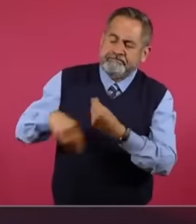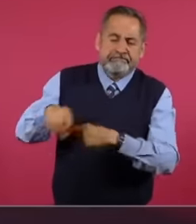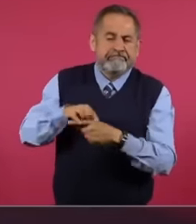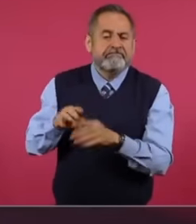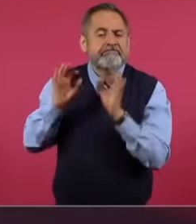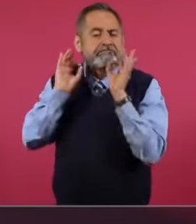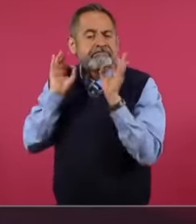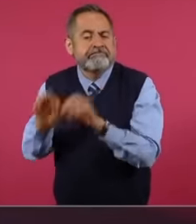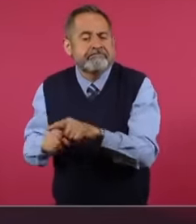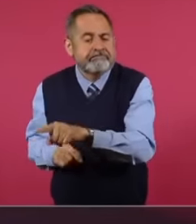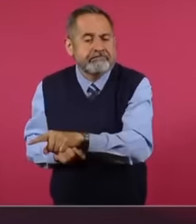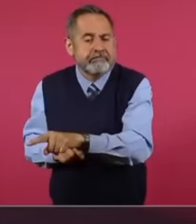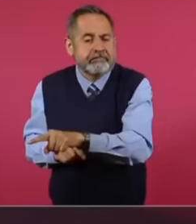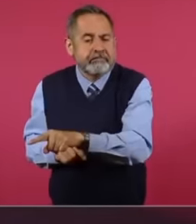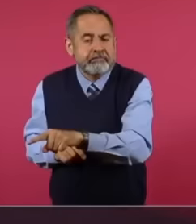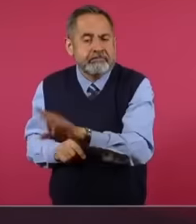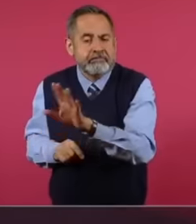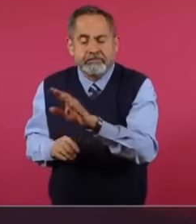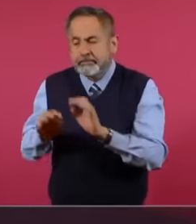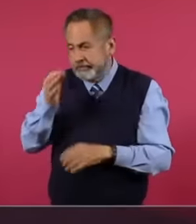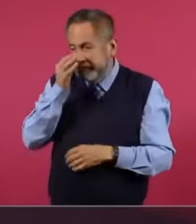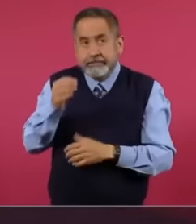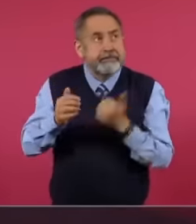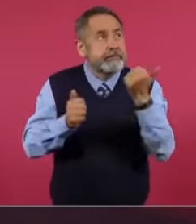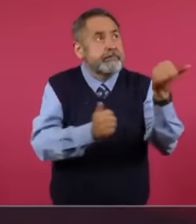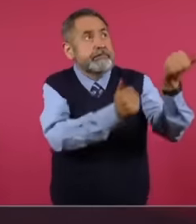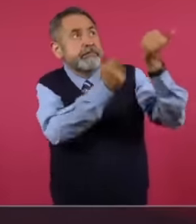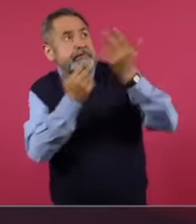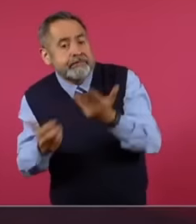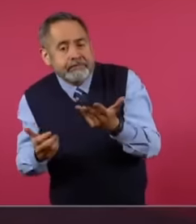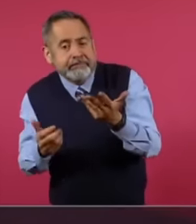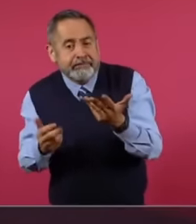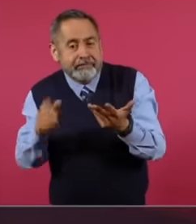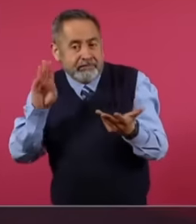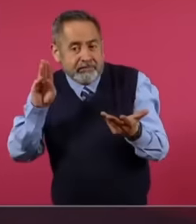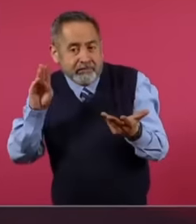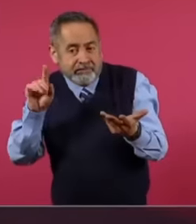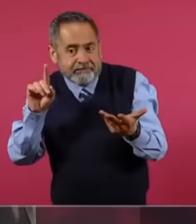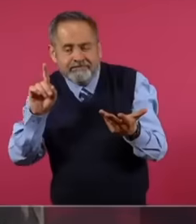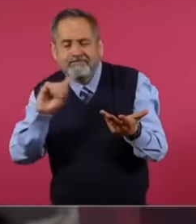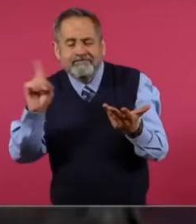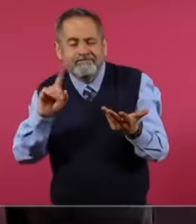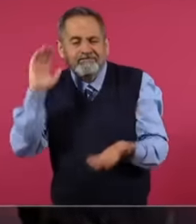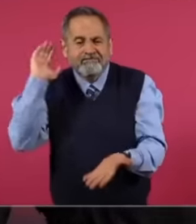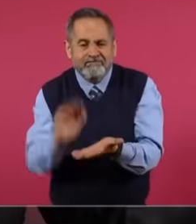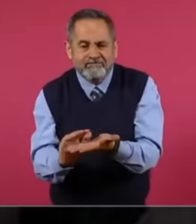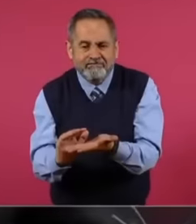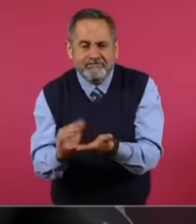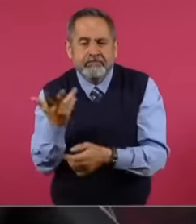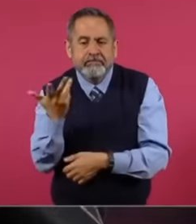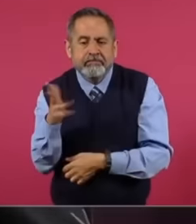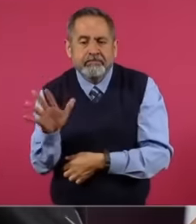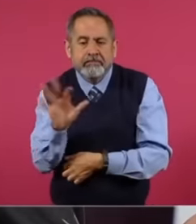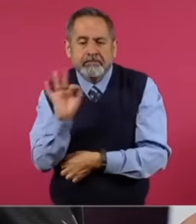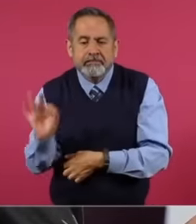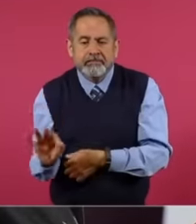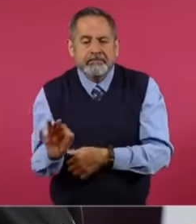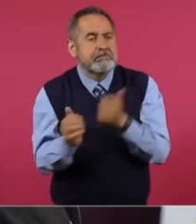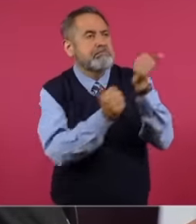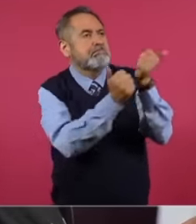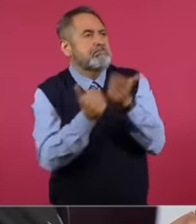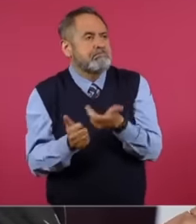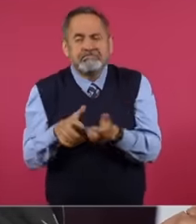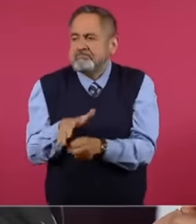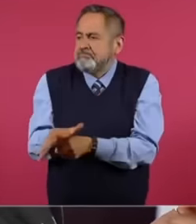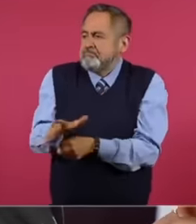importando solo el 10% de las gasolinas, del 90%